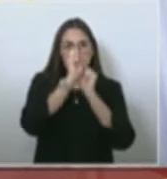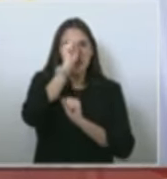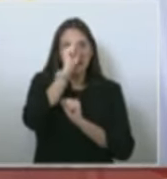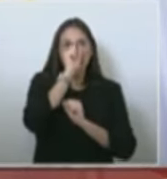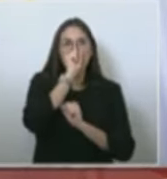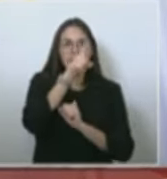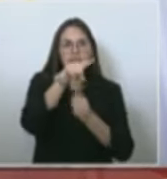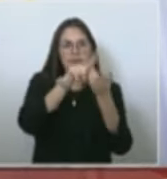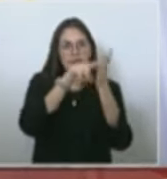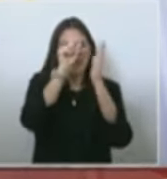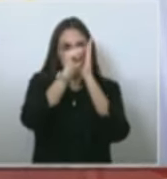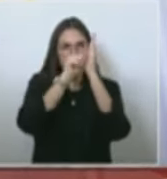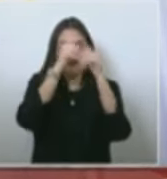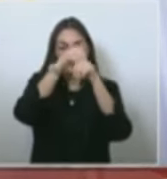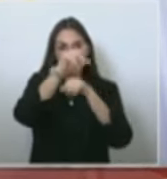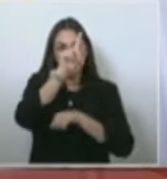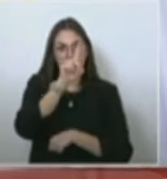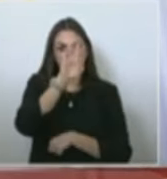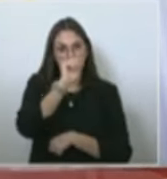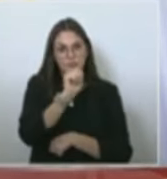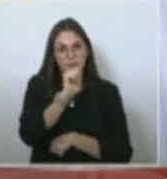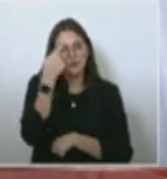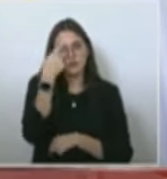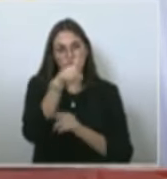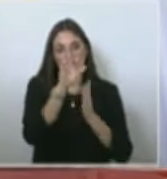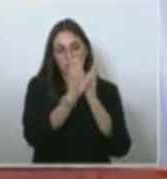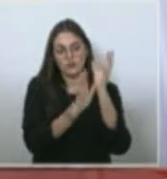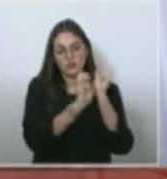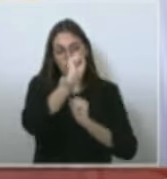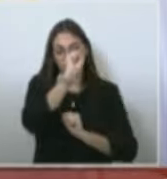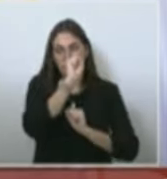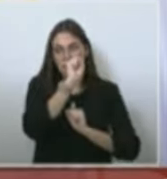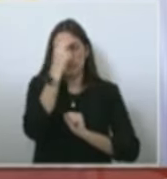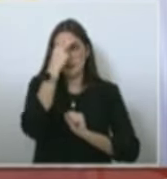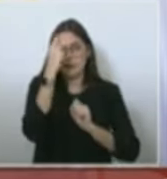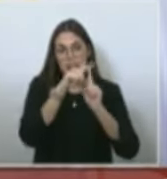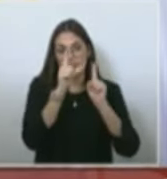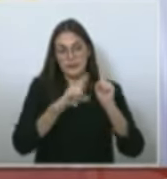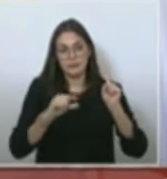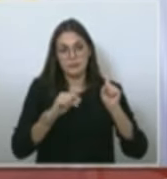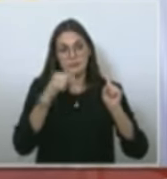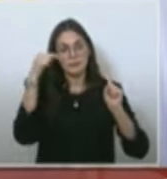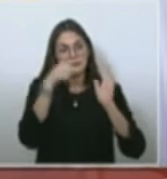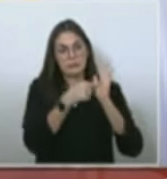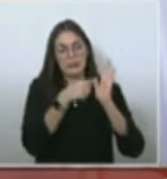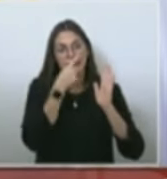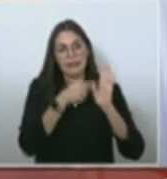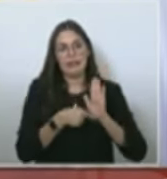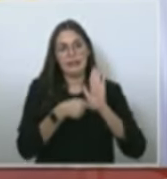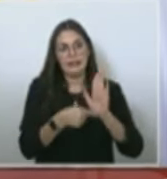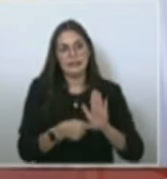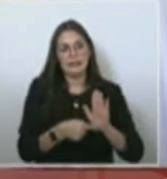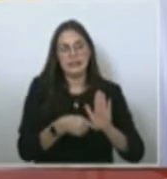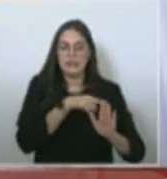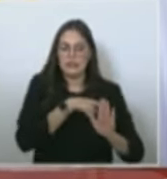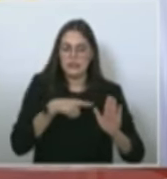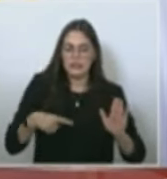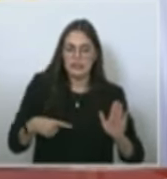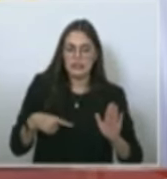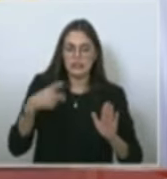artículo 39 de la Constitución, donde se habla de la soberanía, que la